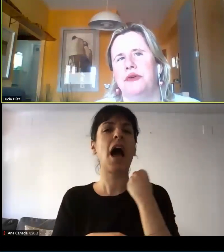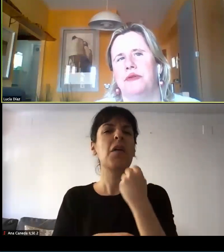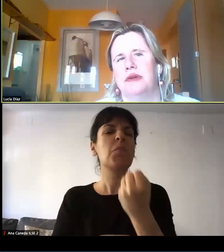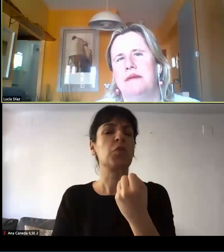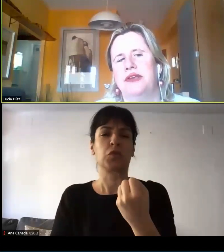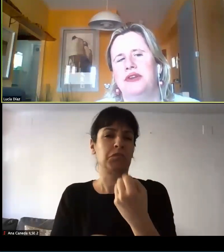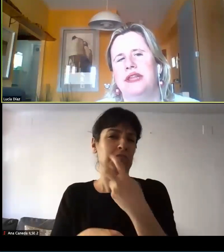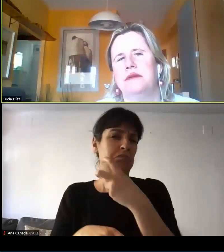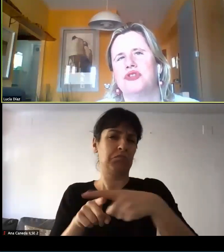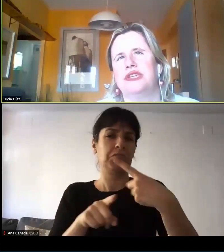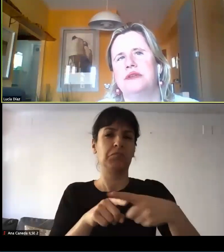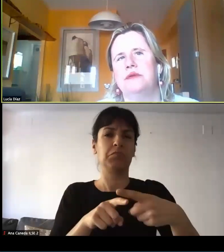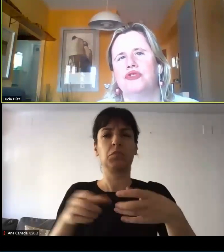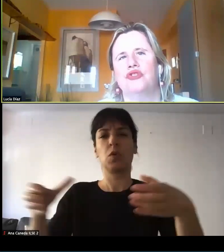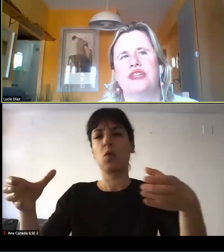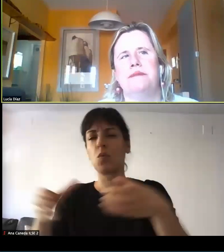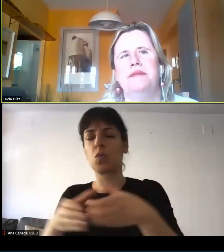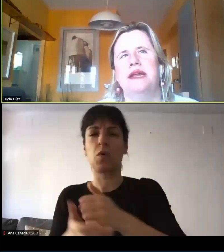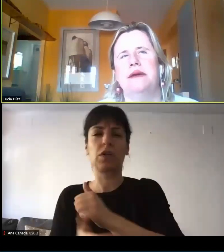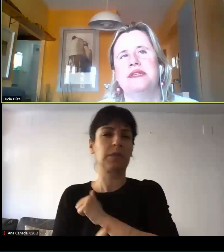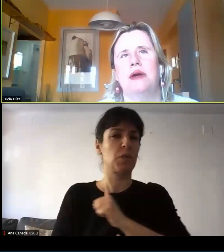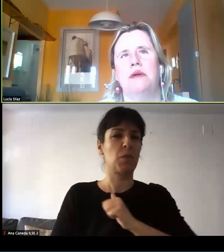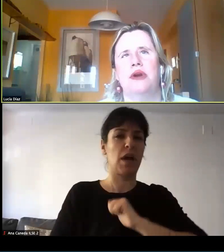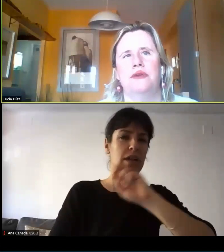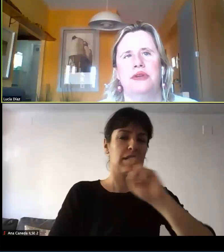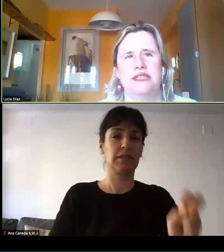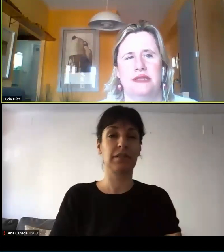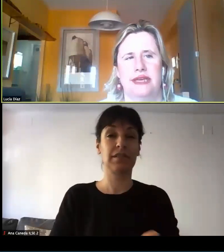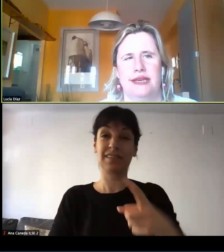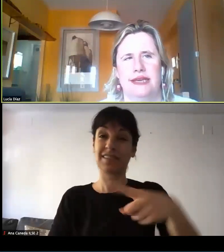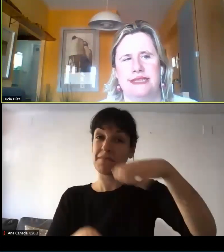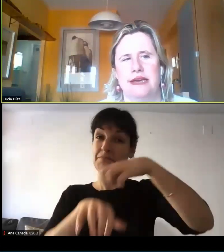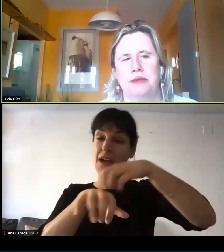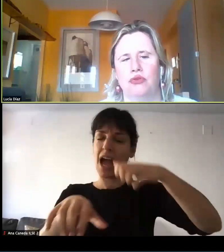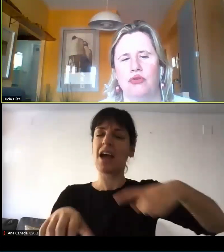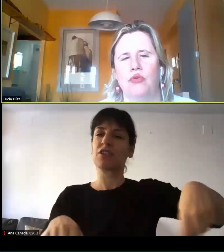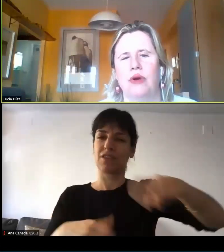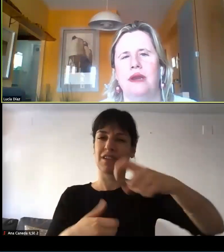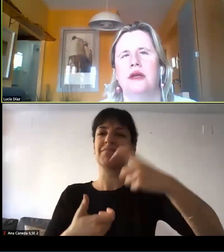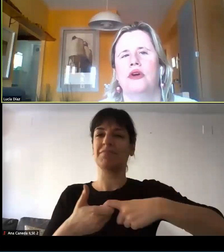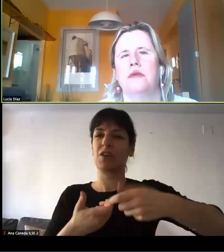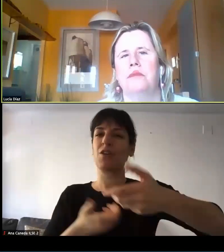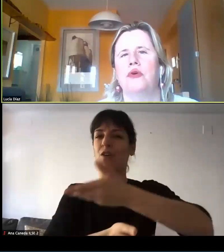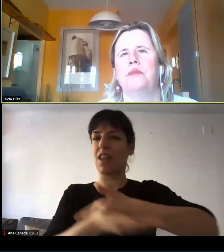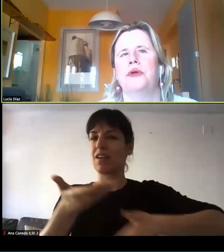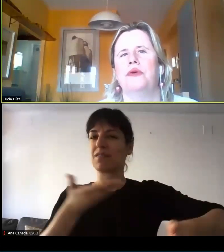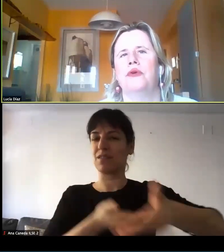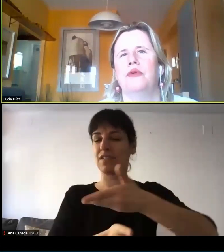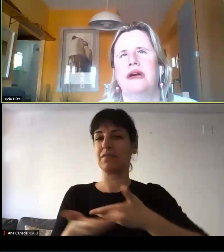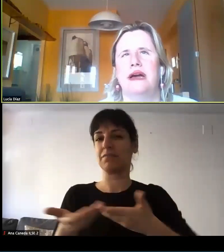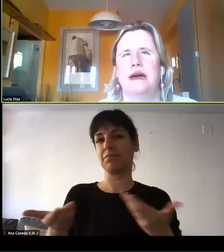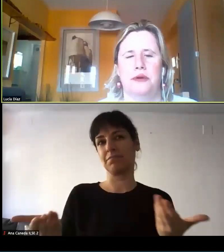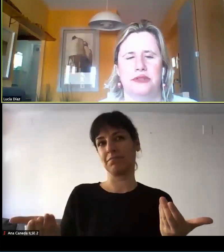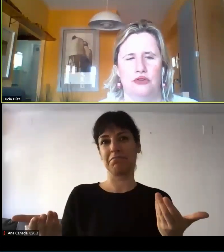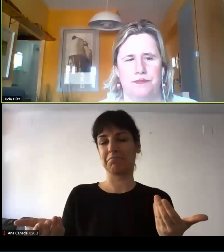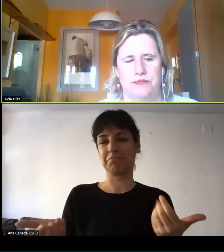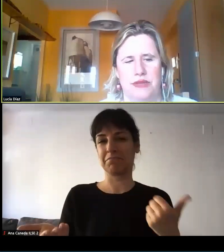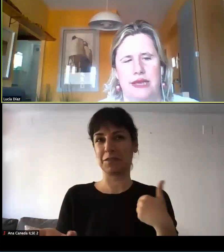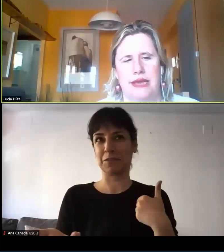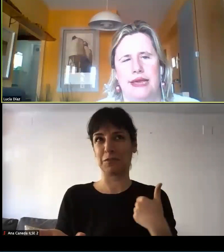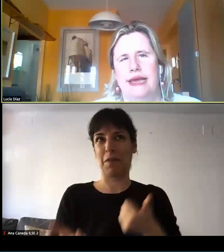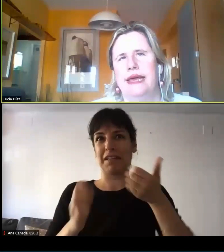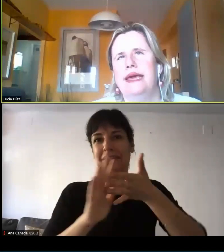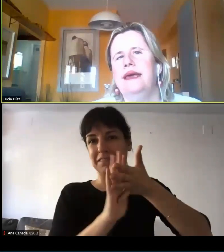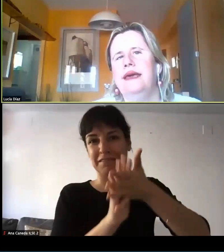Y bueno, la mayoría de vosotras y vosotros también habéis colaborado en este ámbito, con lo cual poco puedo aportaros.